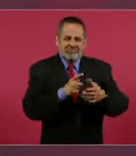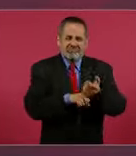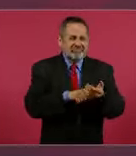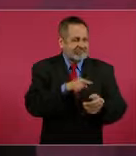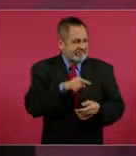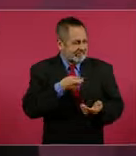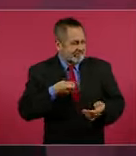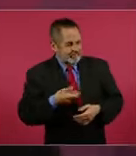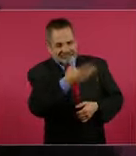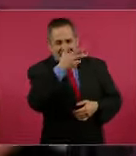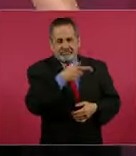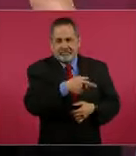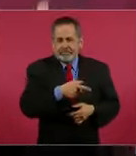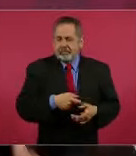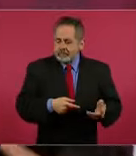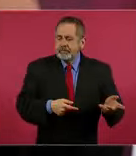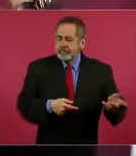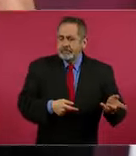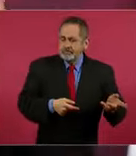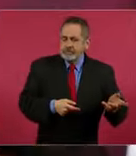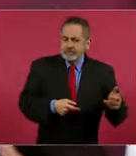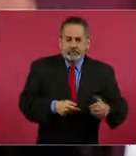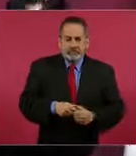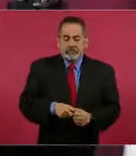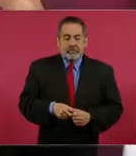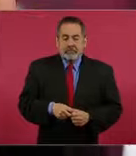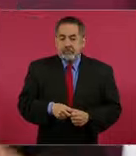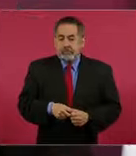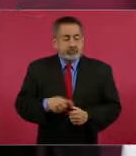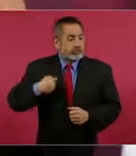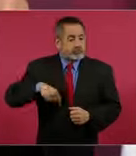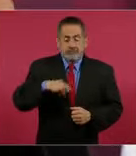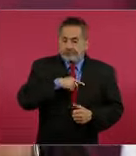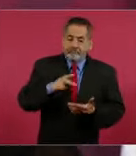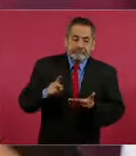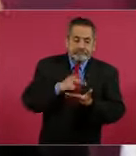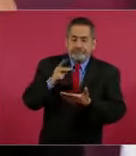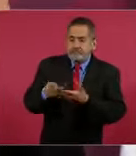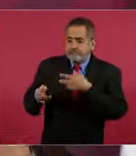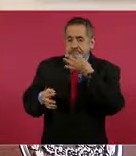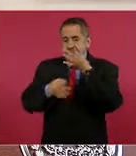No se me olvida, porque teníamos que estar